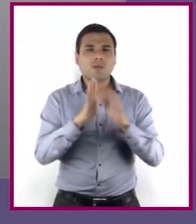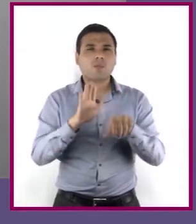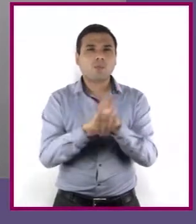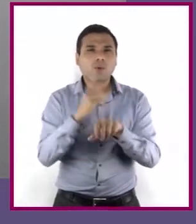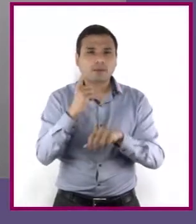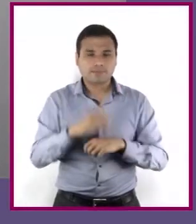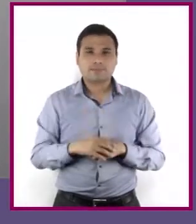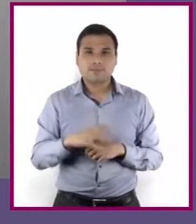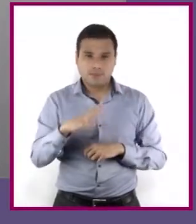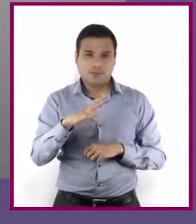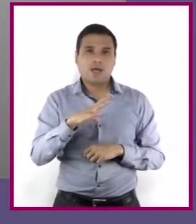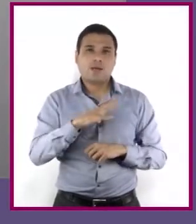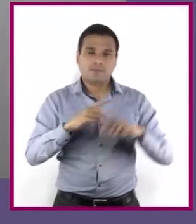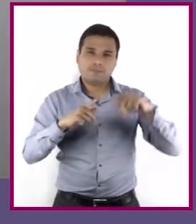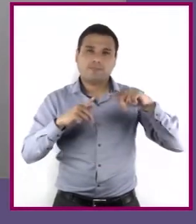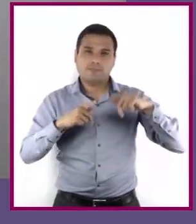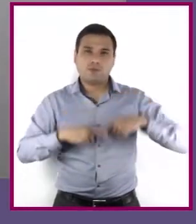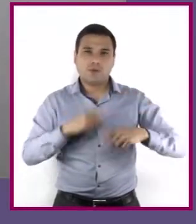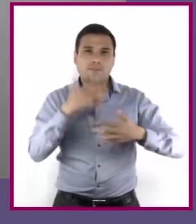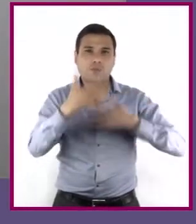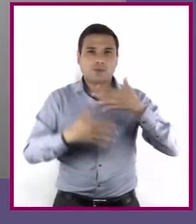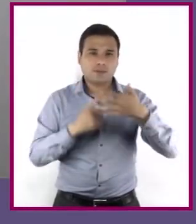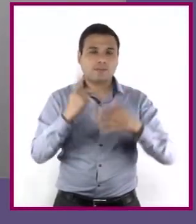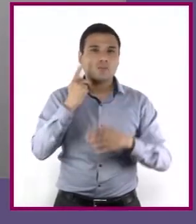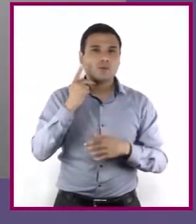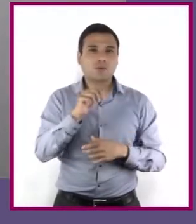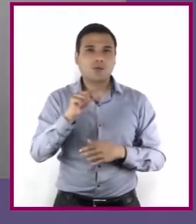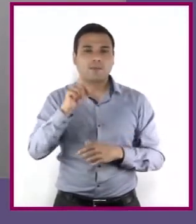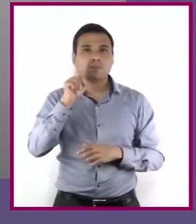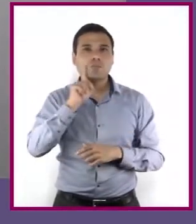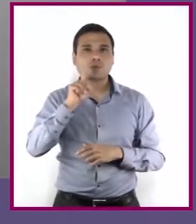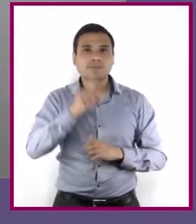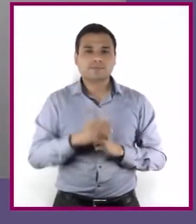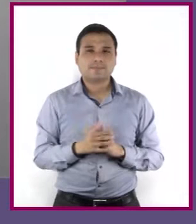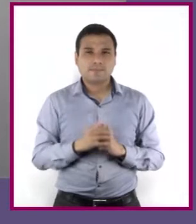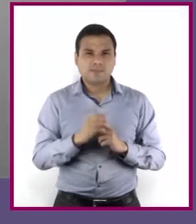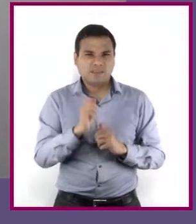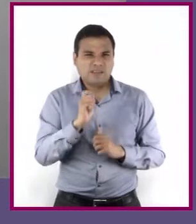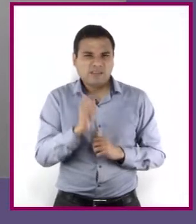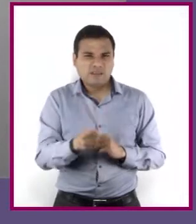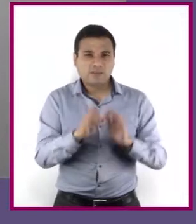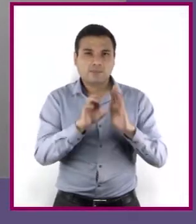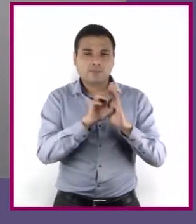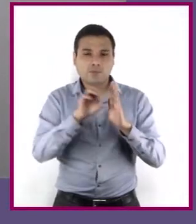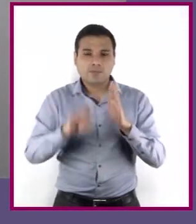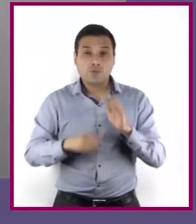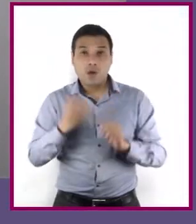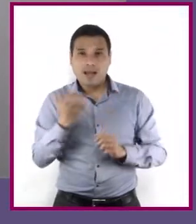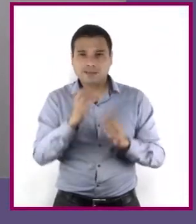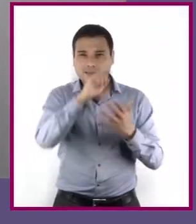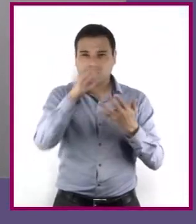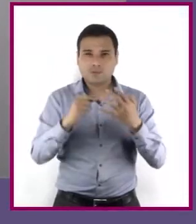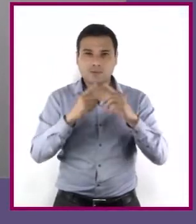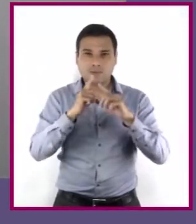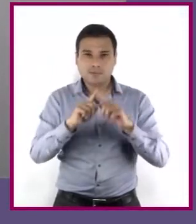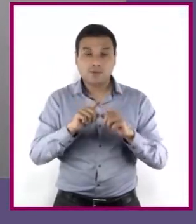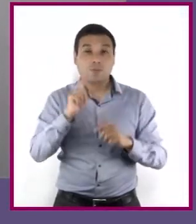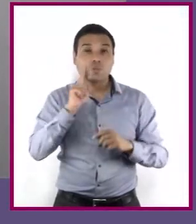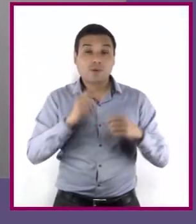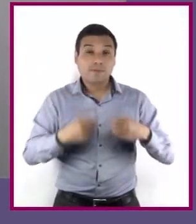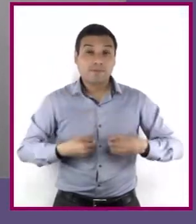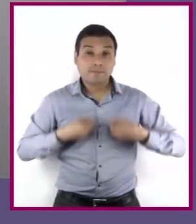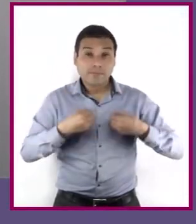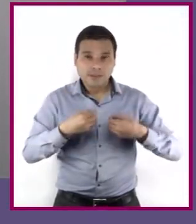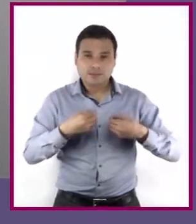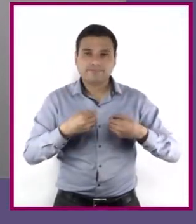violencia política hacia ellas, que se entiende como las acciones que deterioran su calidad de vida y se ejercen en cualquier